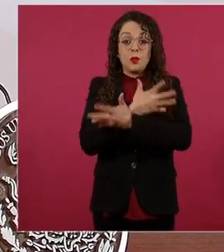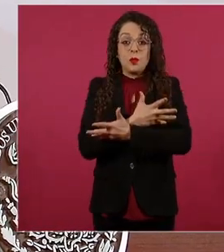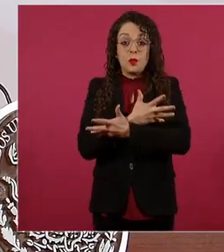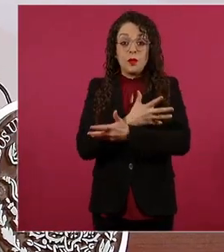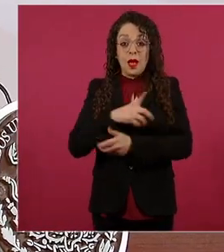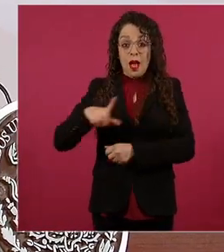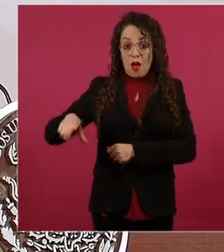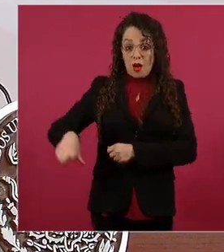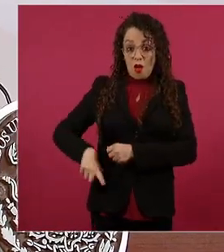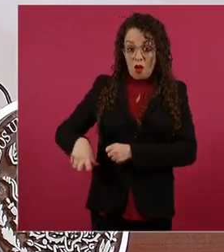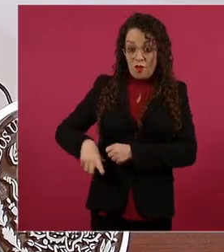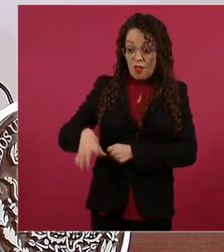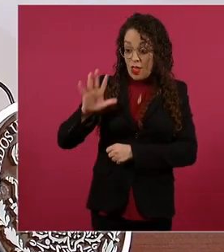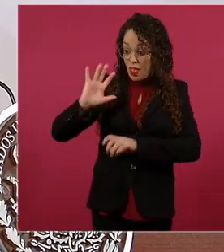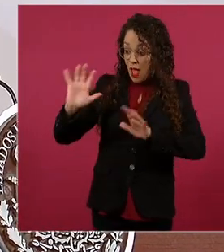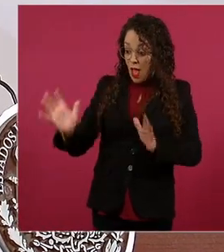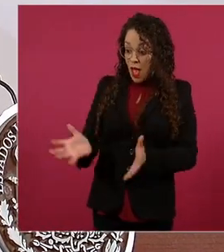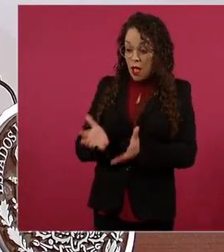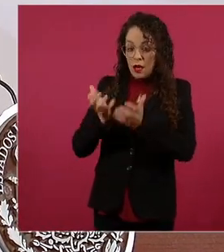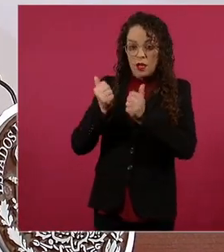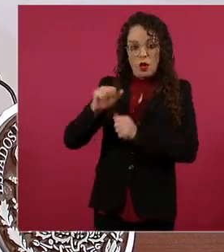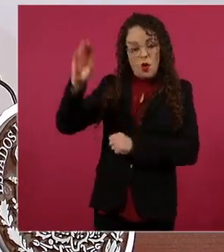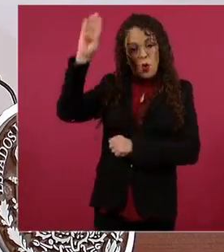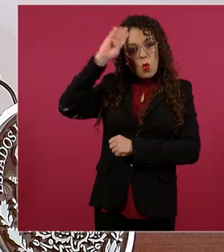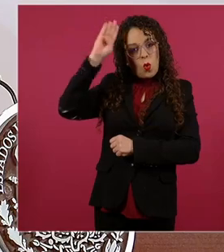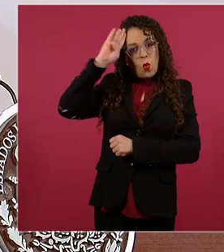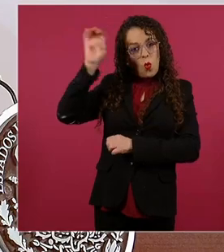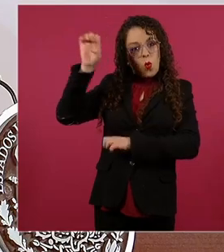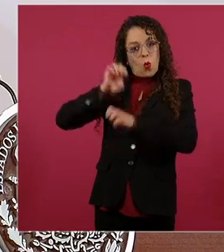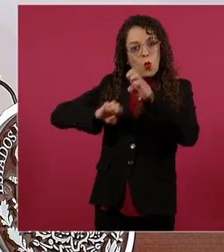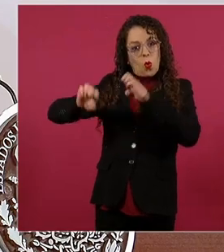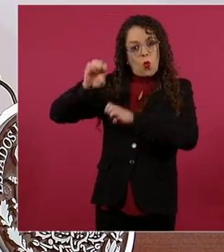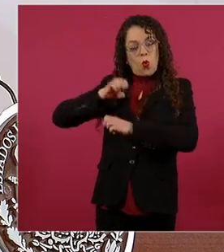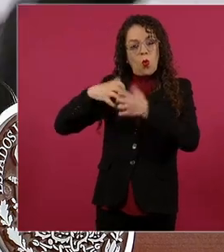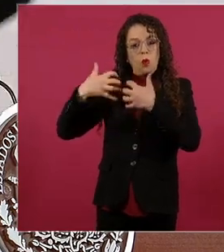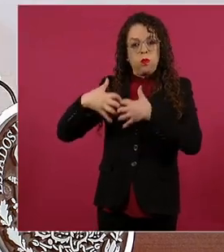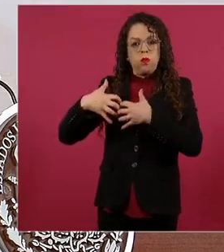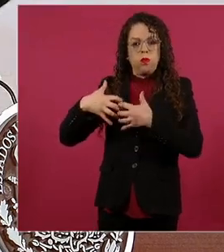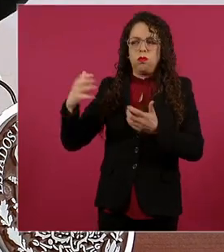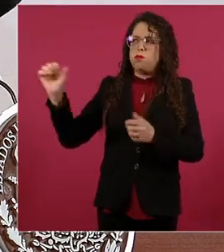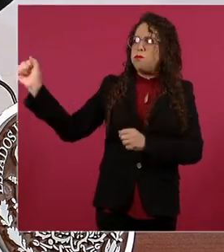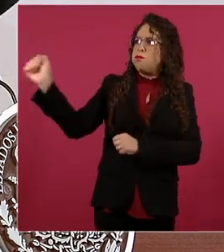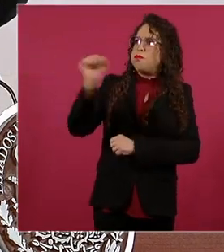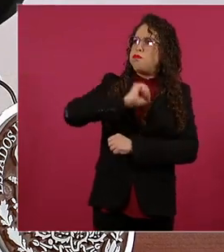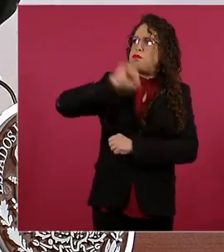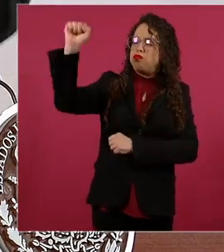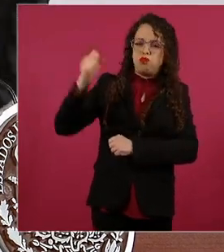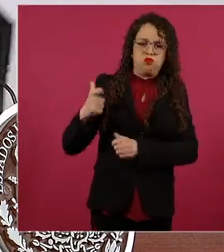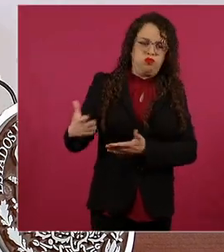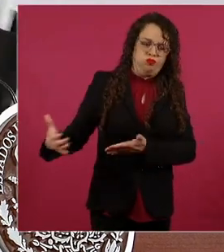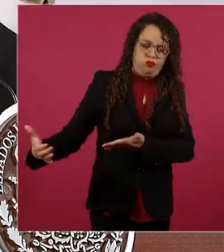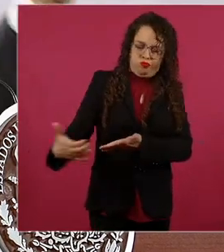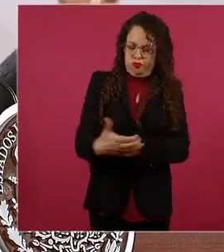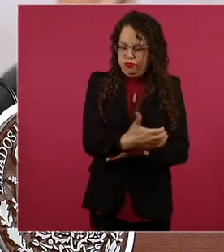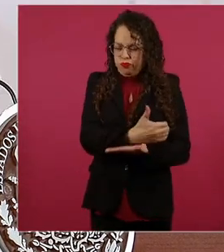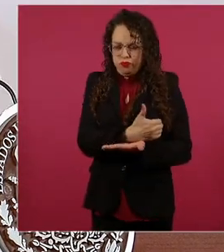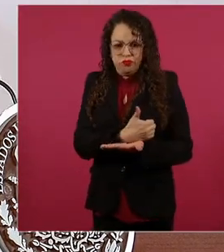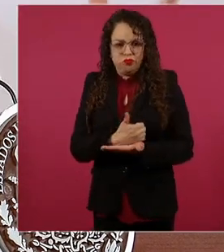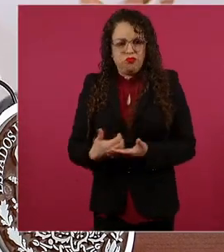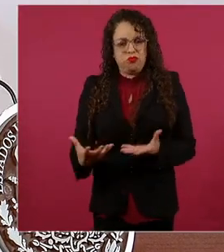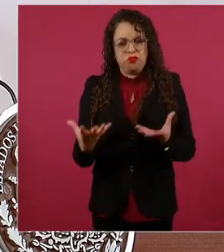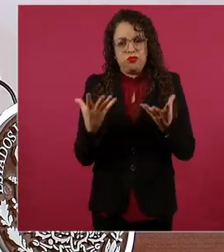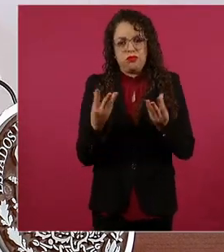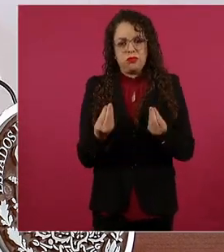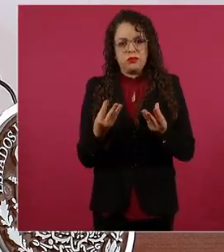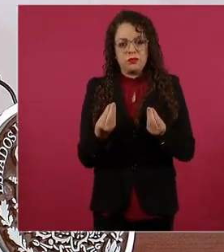las acciones se van para arriba de los grandes jugosos negocios pero la idea